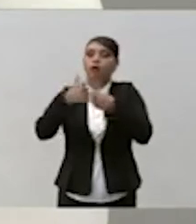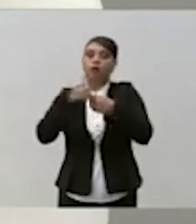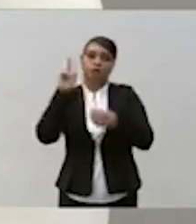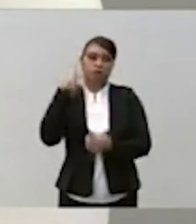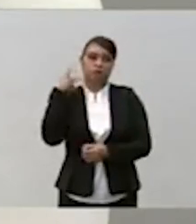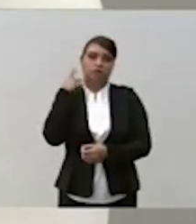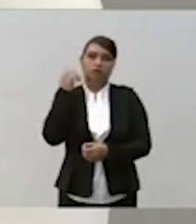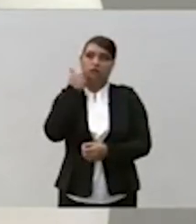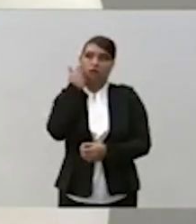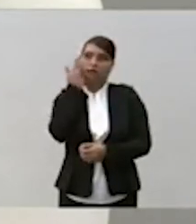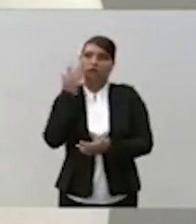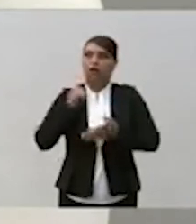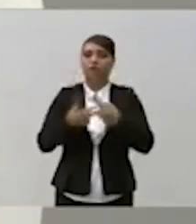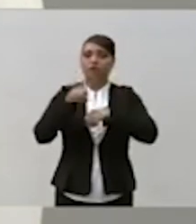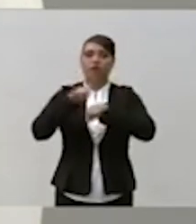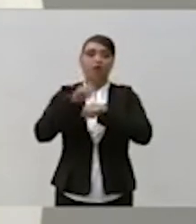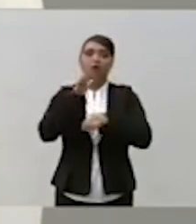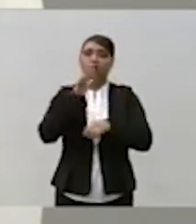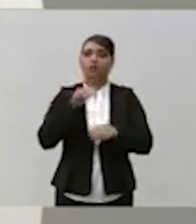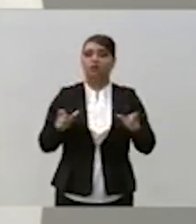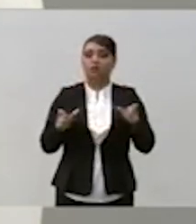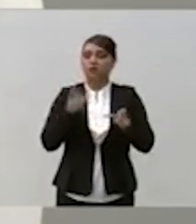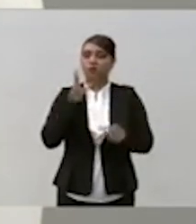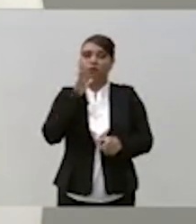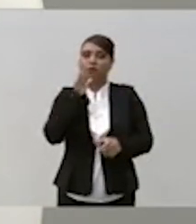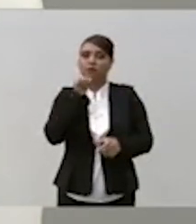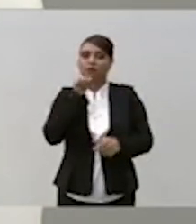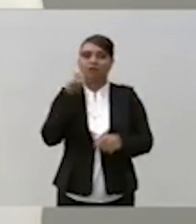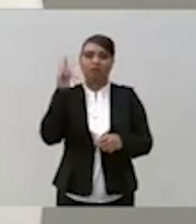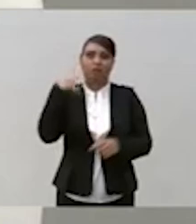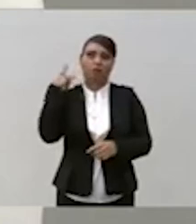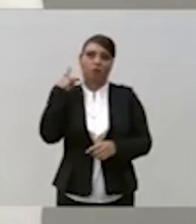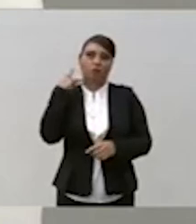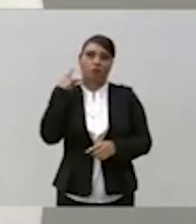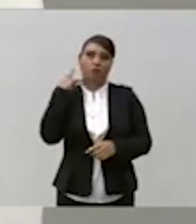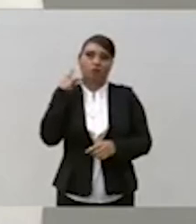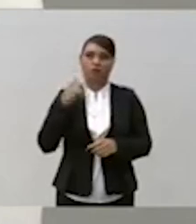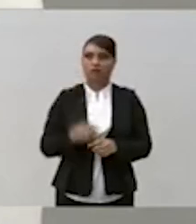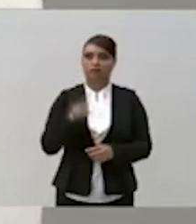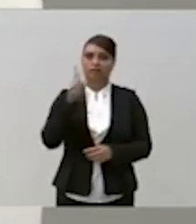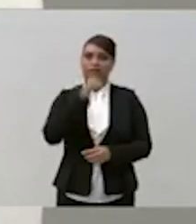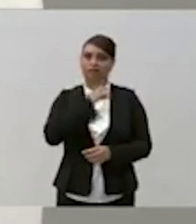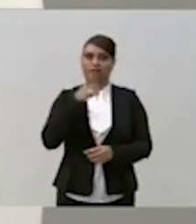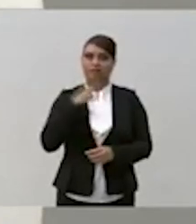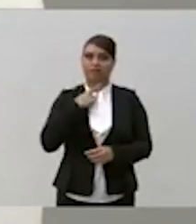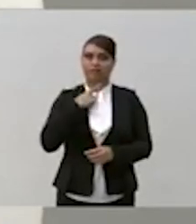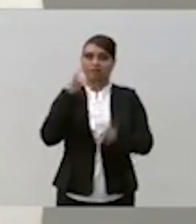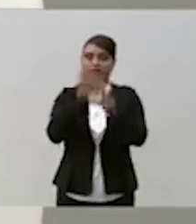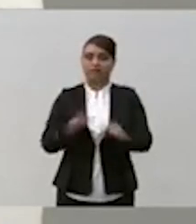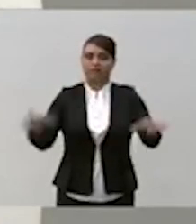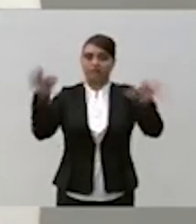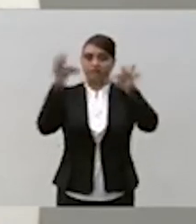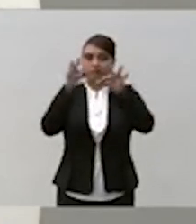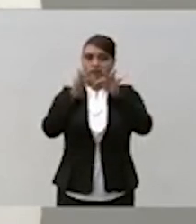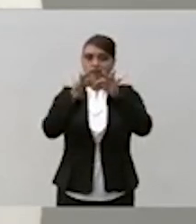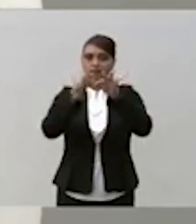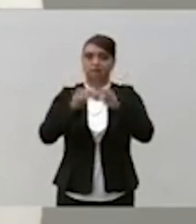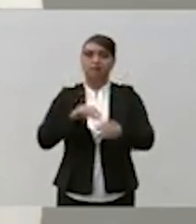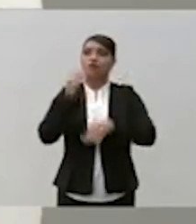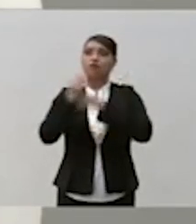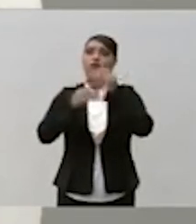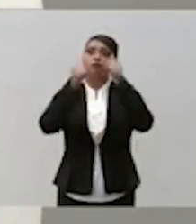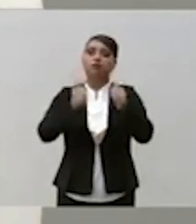raja política lamentablemente dijo en su mensaje que fue respaldado por el también panista francisco garcía cabeza de vaca